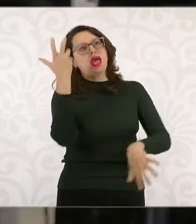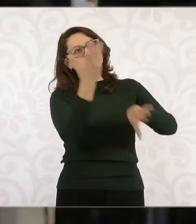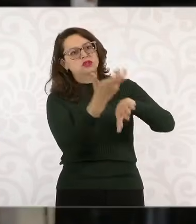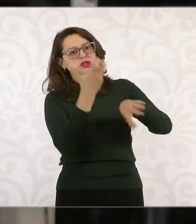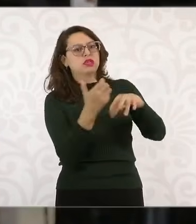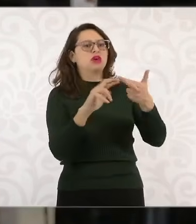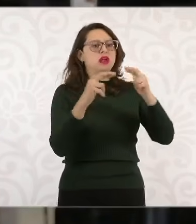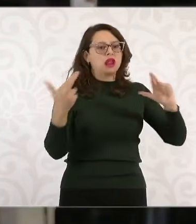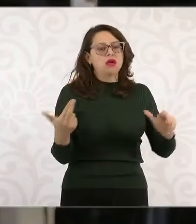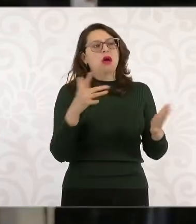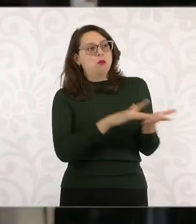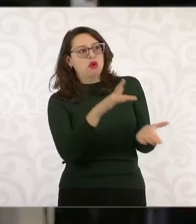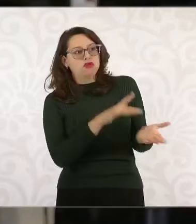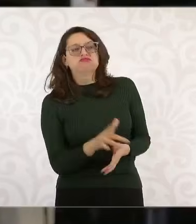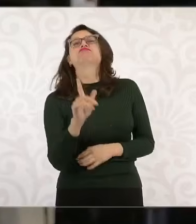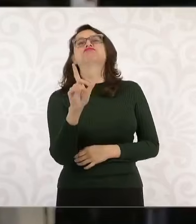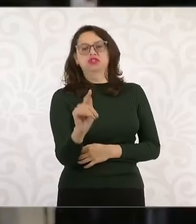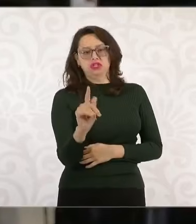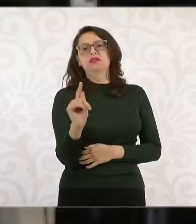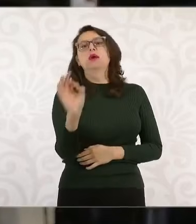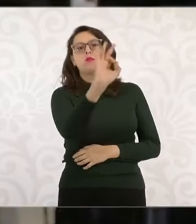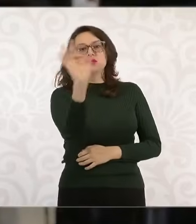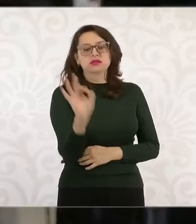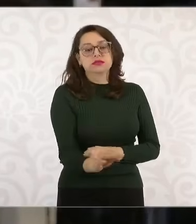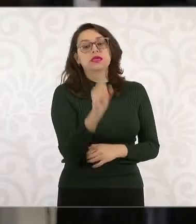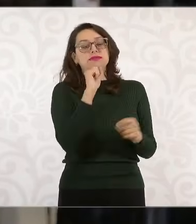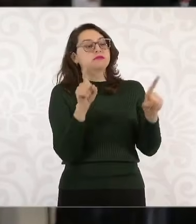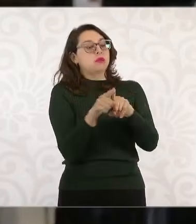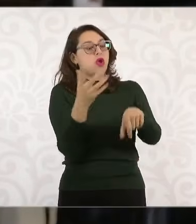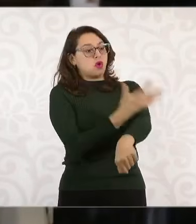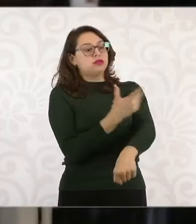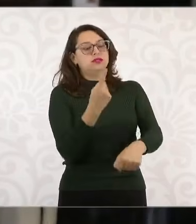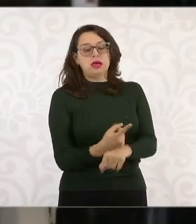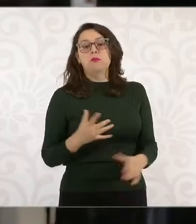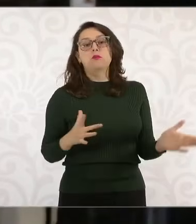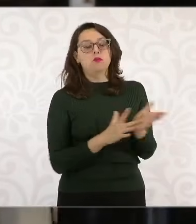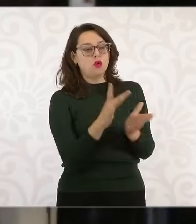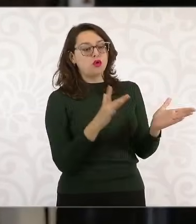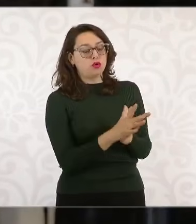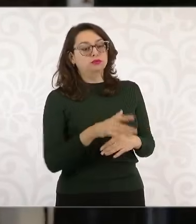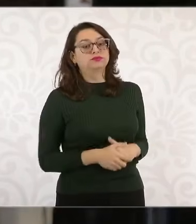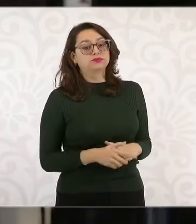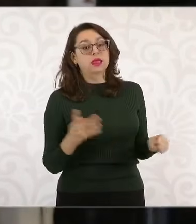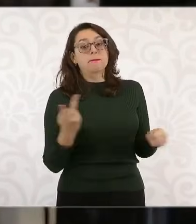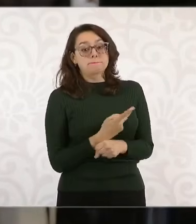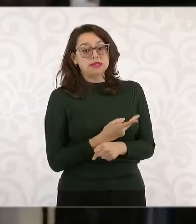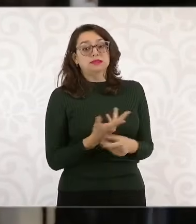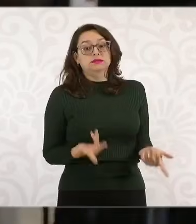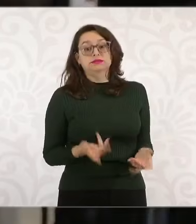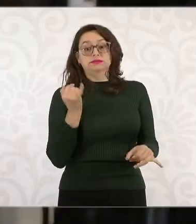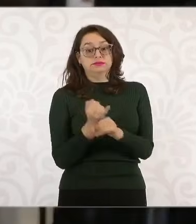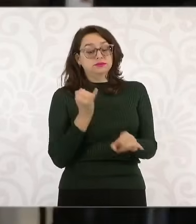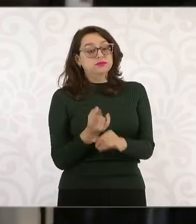dentro del margen del 70%, también en los márgenes de honestidad. Sobre las campañas que ha habido, sobre todo en